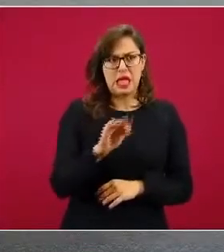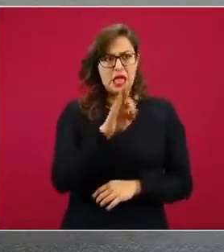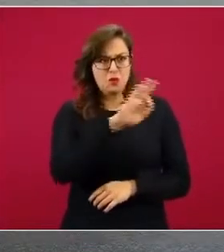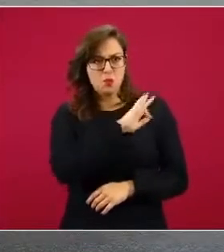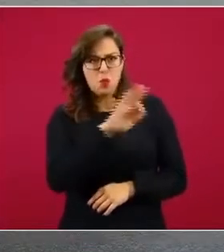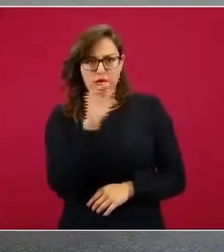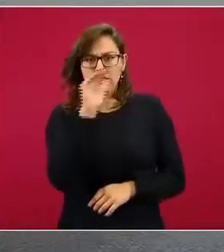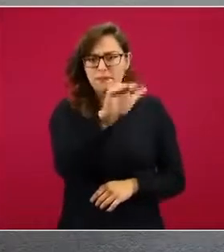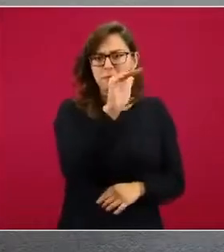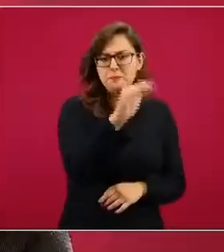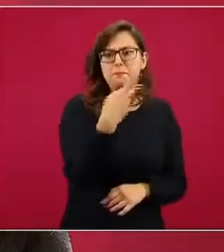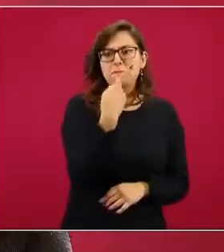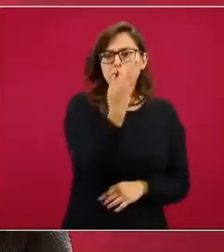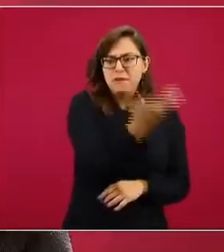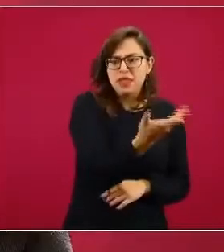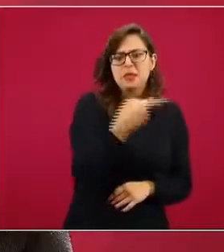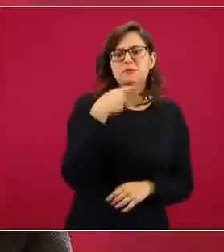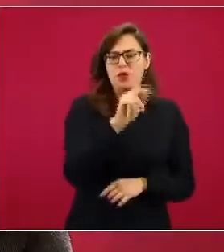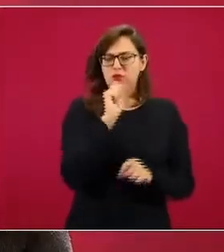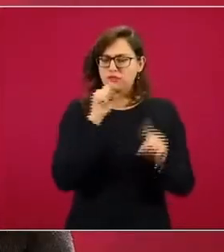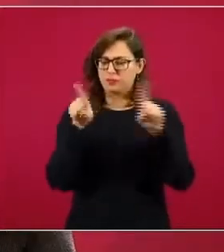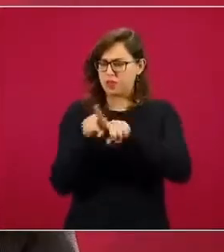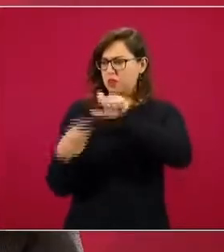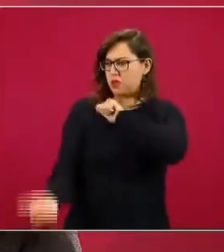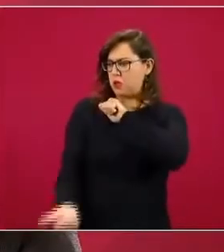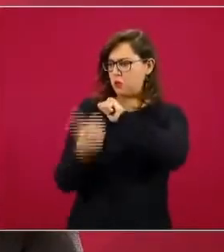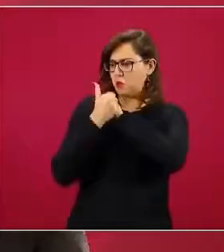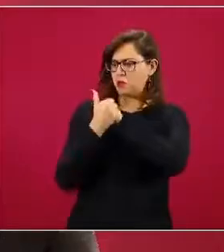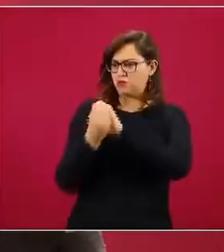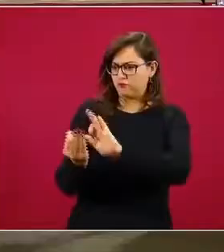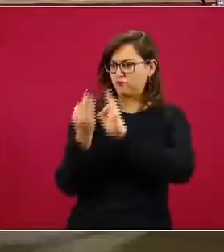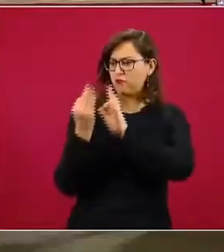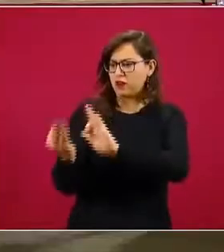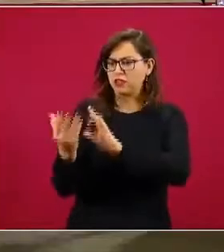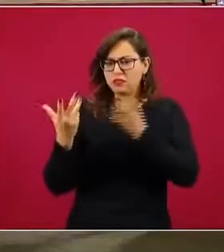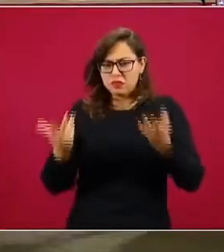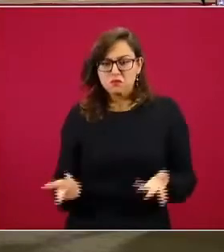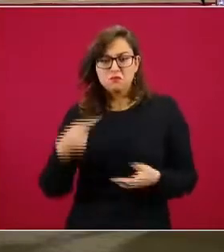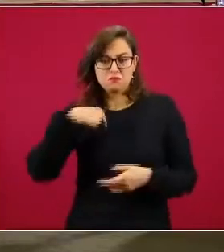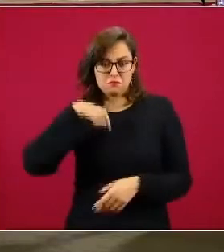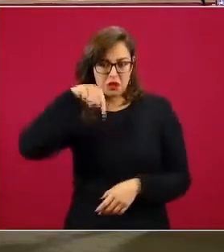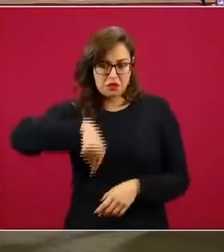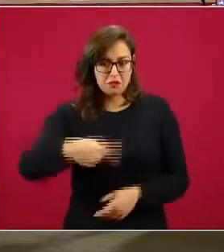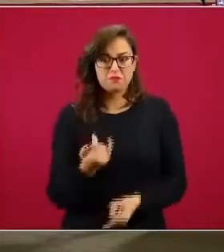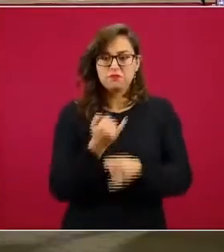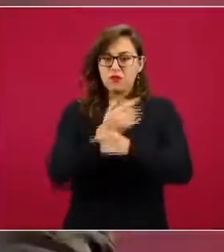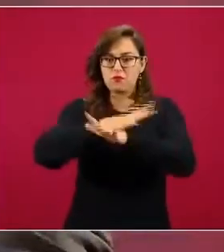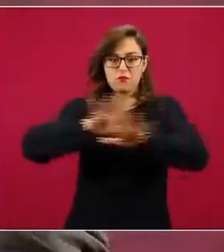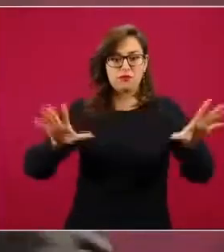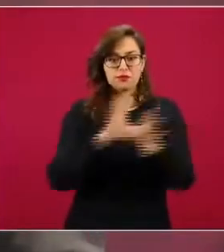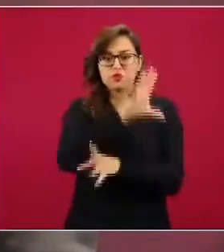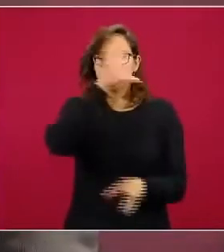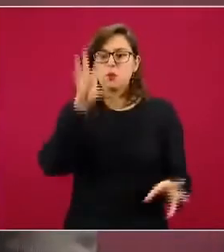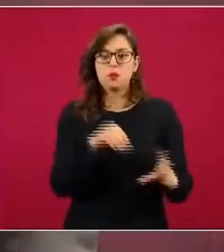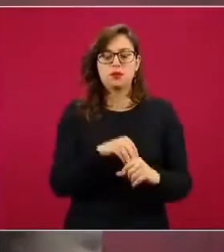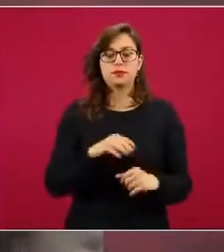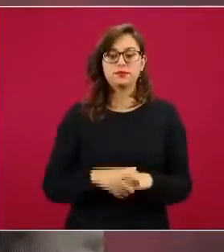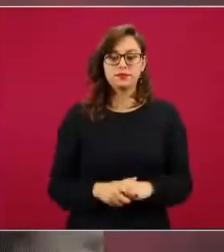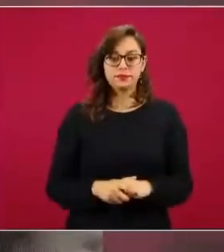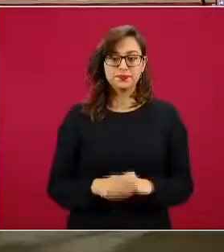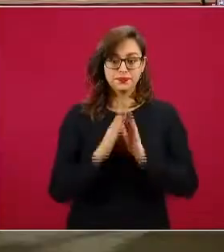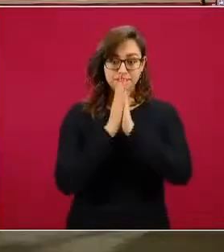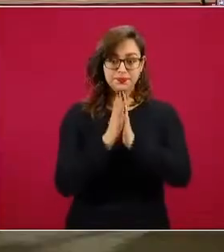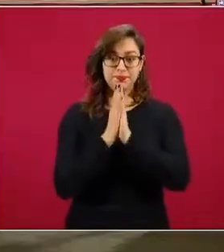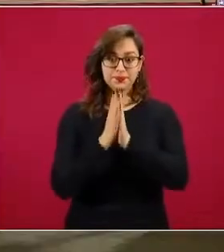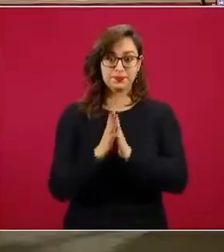Pública, pero también nos lo pueden decir de manera directa y nos motivan a esto, a presentarlo absolutamente todo. Por